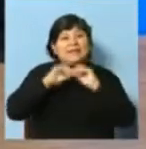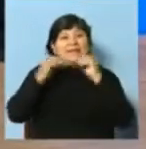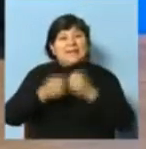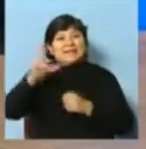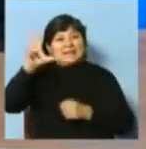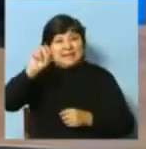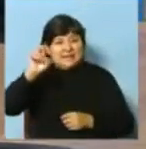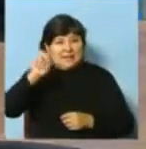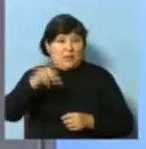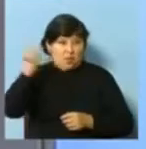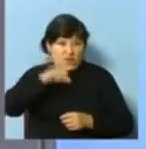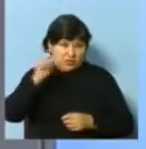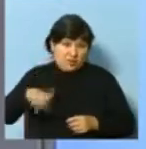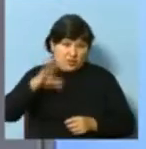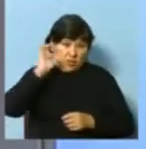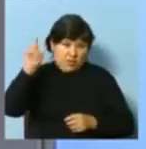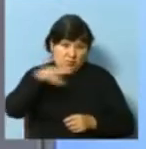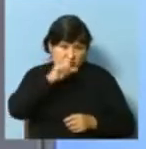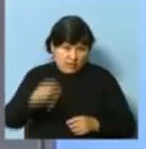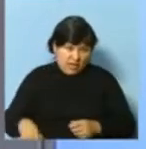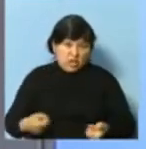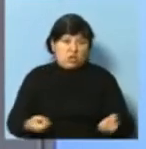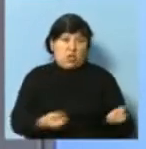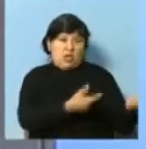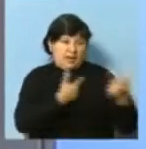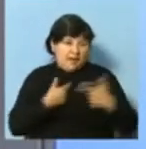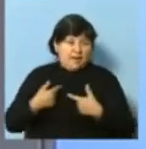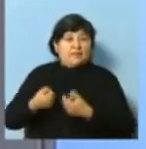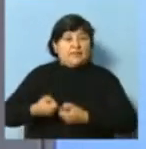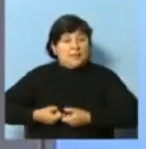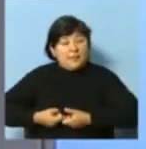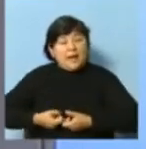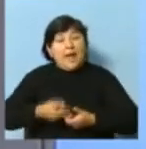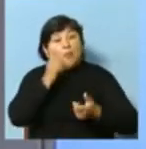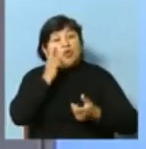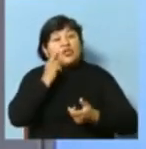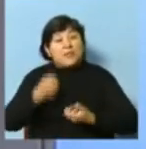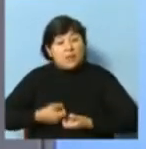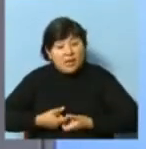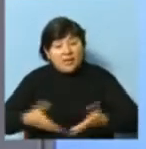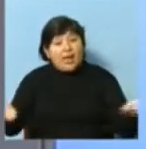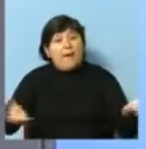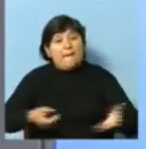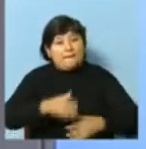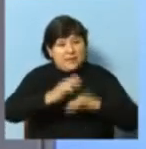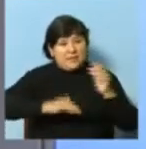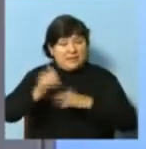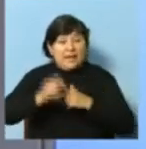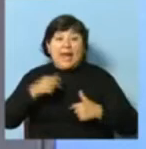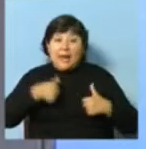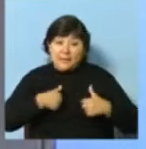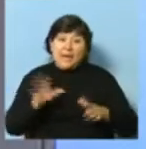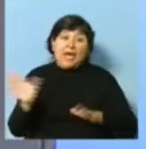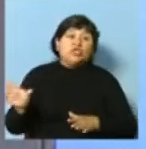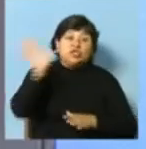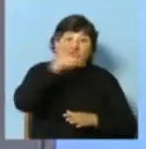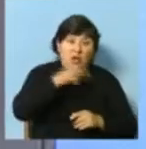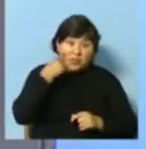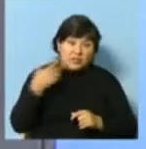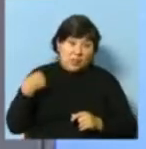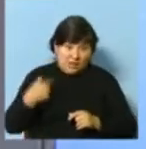producción de esas plantas a los municipios en general y esto nos abre una posición tener también otra de las alternativas para